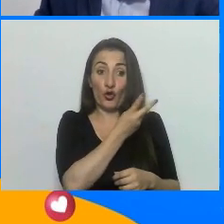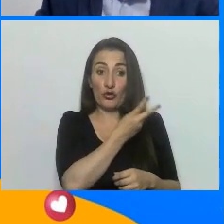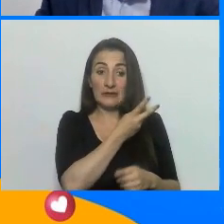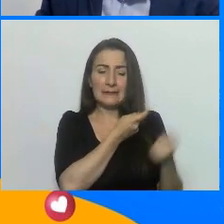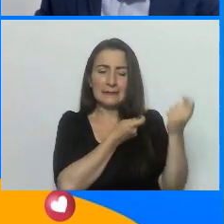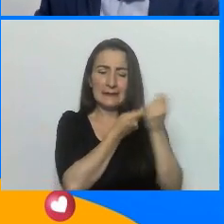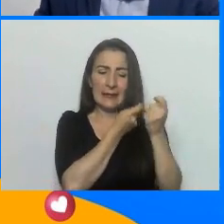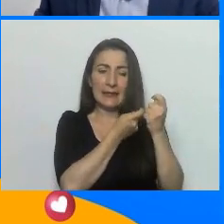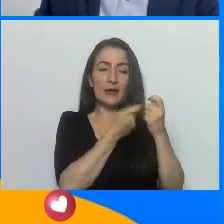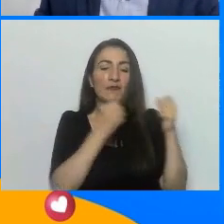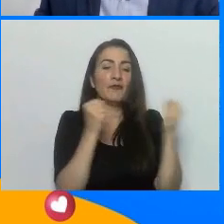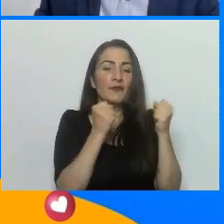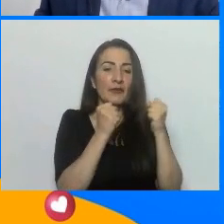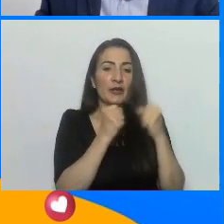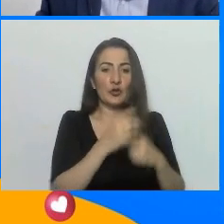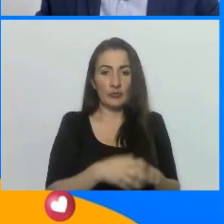polo.